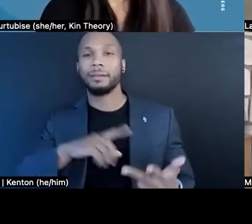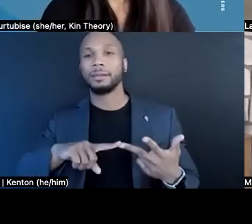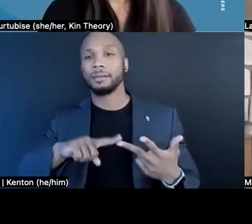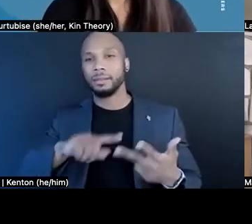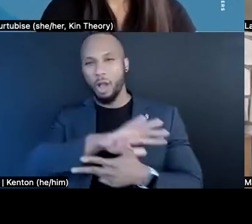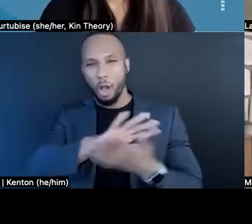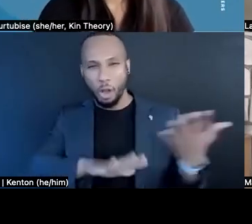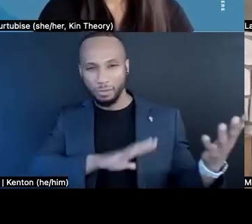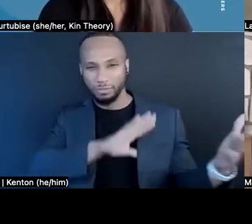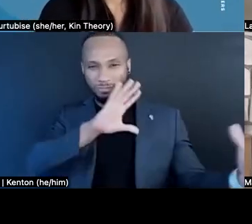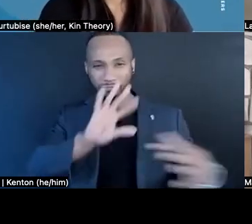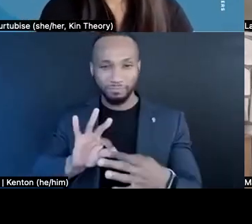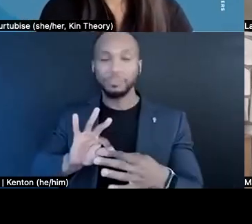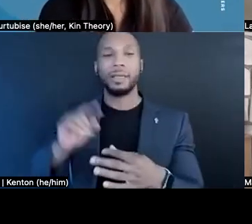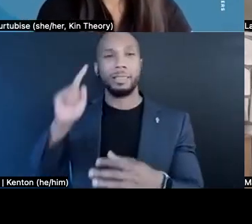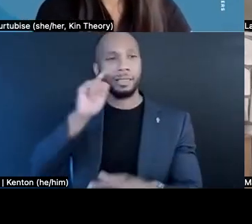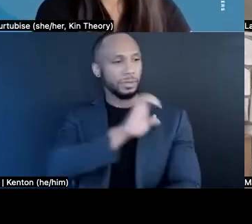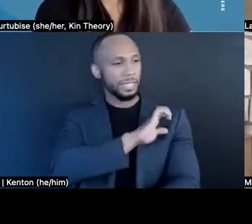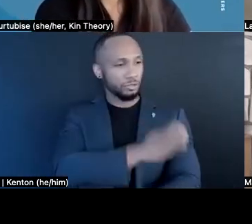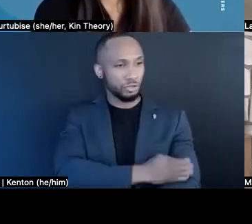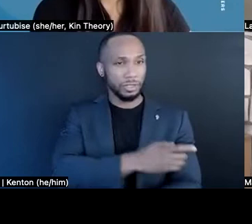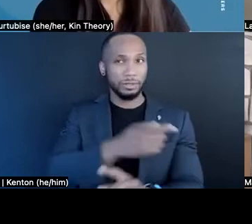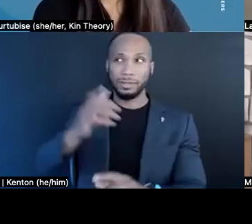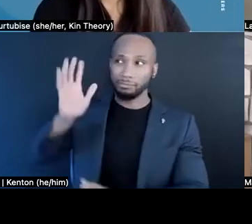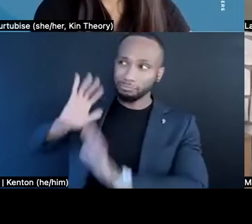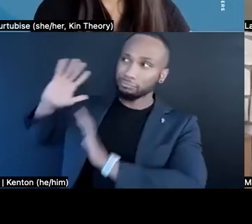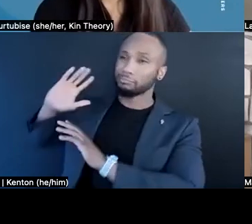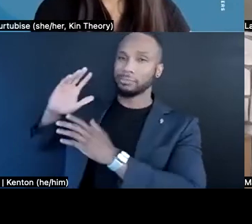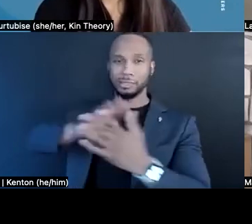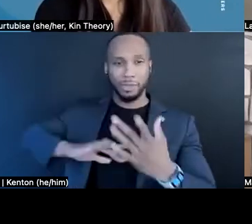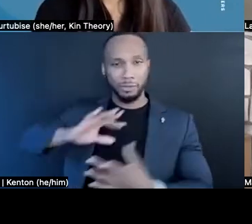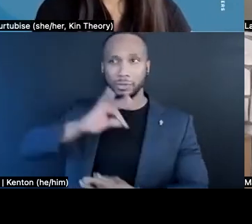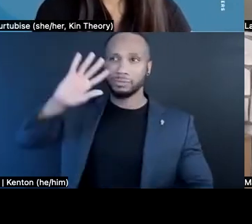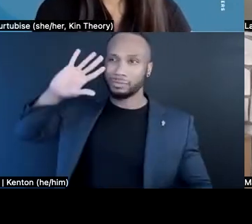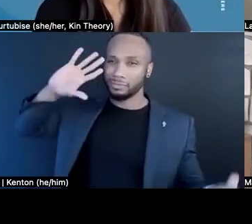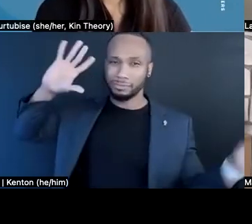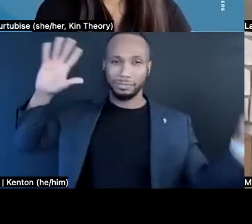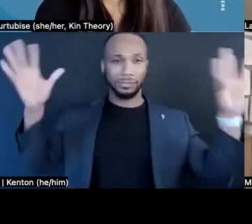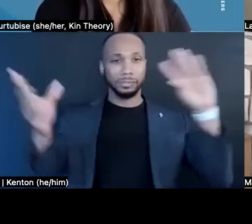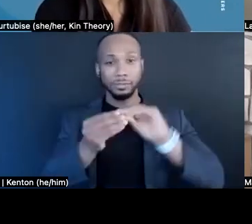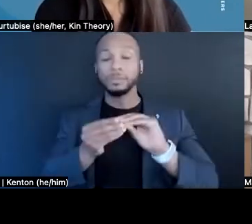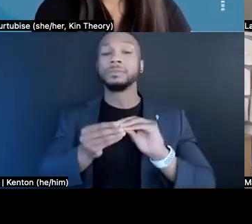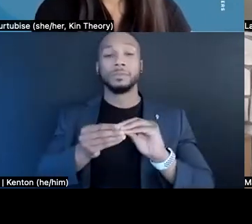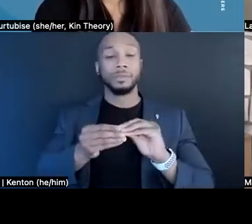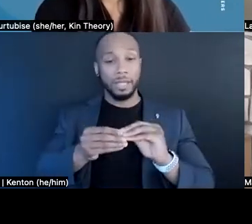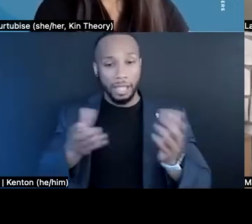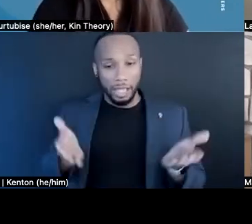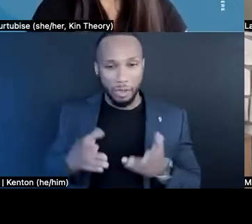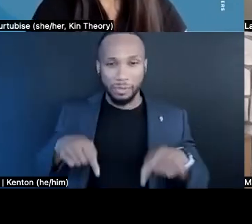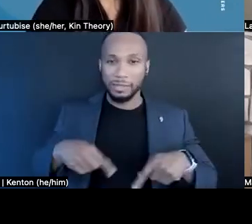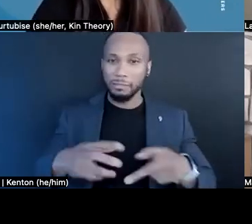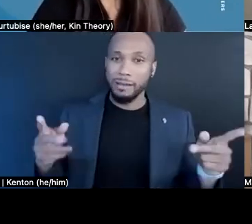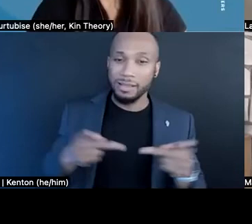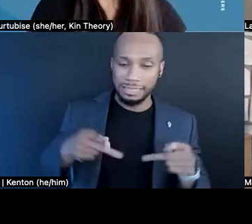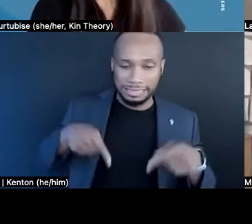que son esas energías ancestrales, espirituales, las que nos traen en este espacio y en este